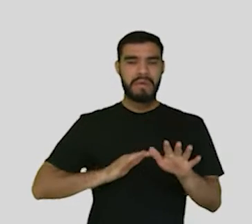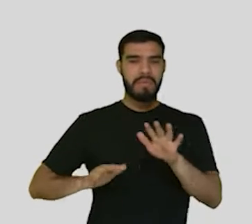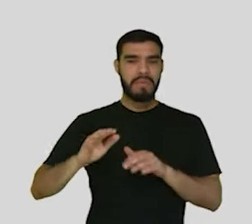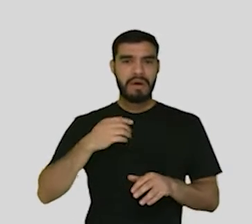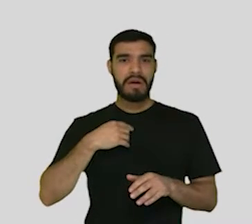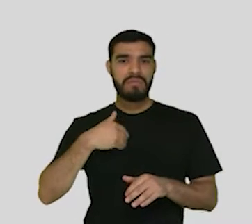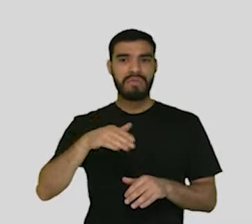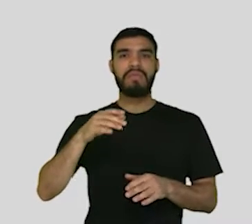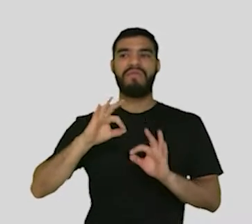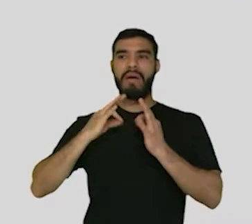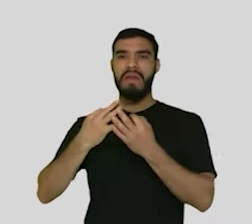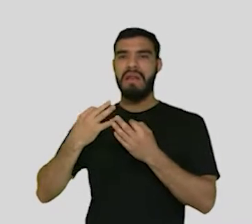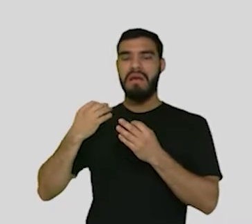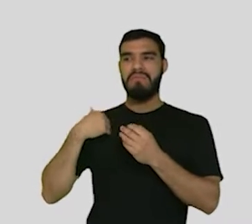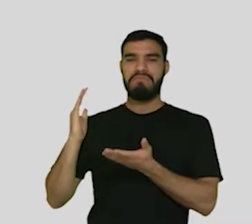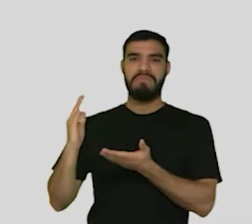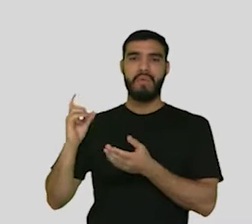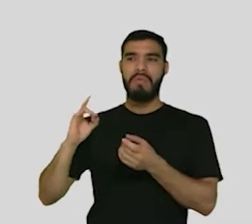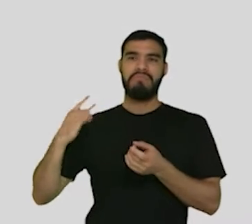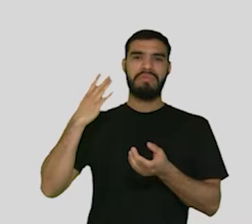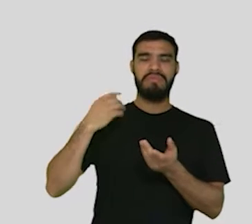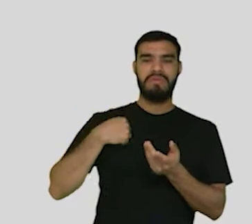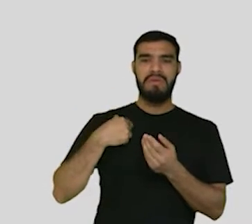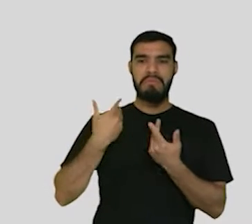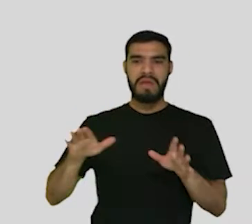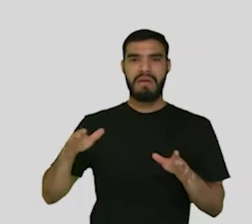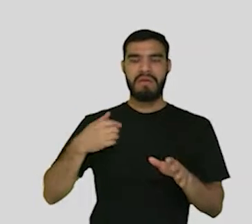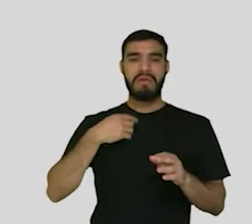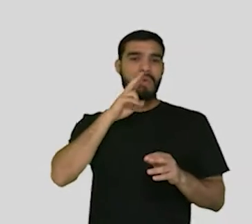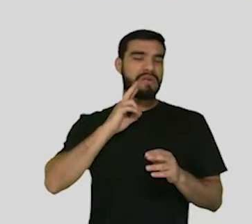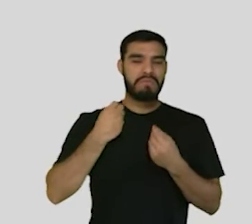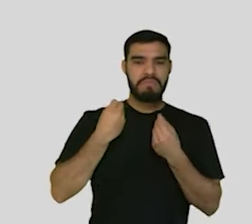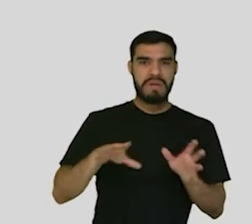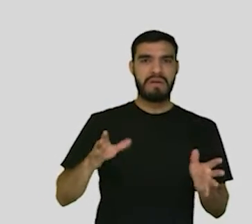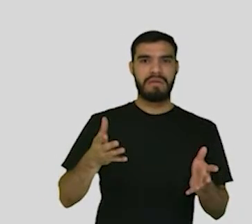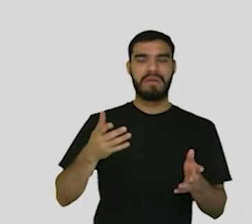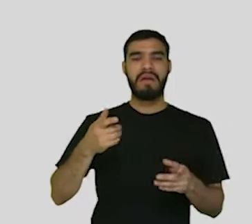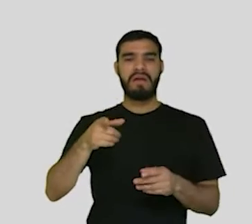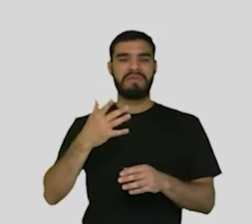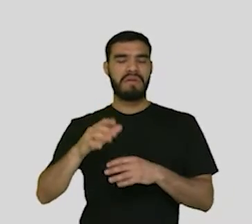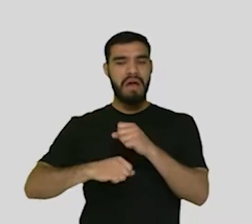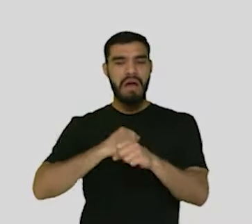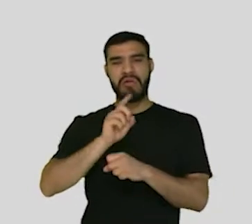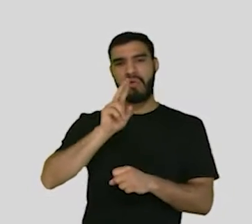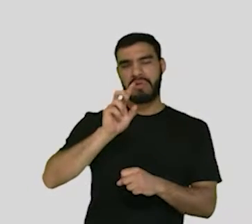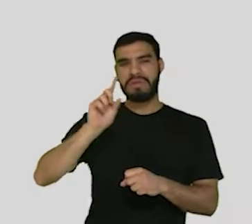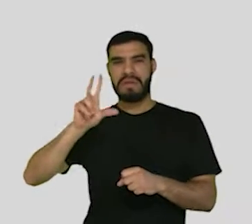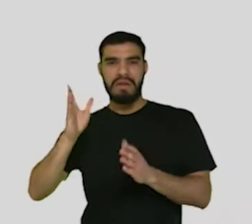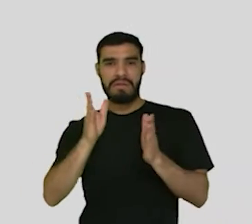oyapu, jinape, inidentidad. Getalle, pejogapu, oñemose, jaupegatu, te combe